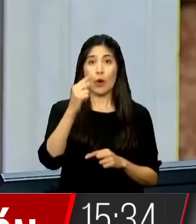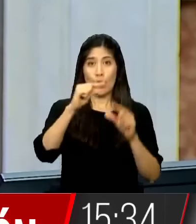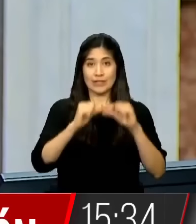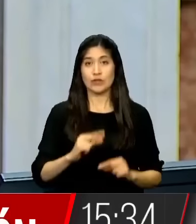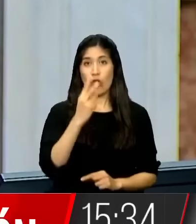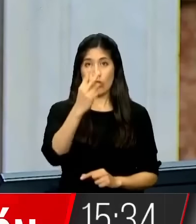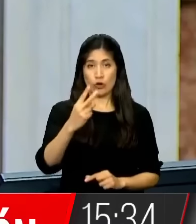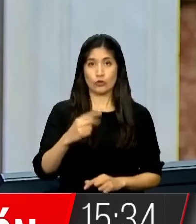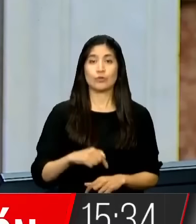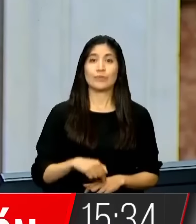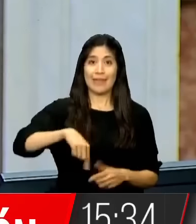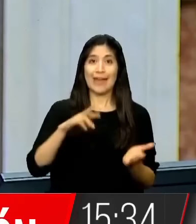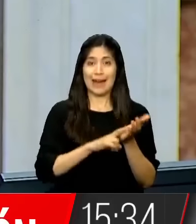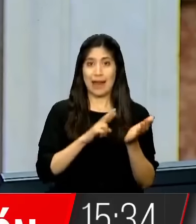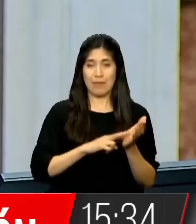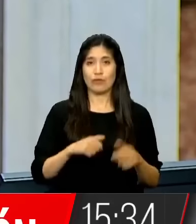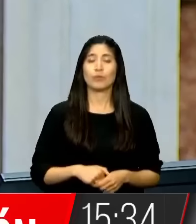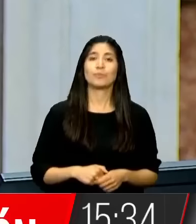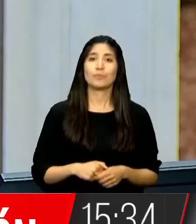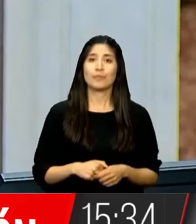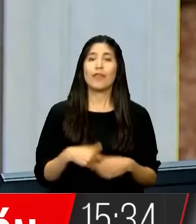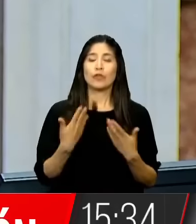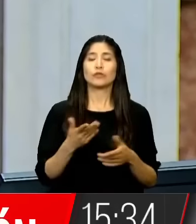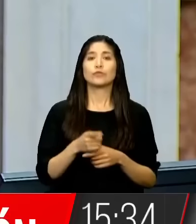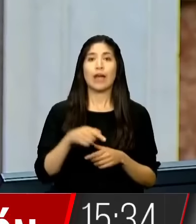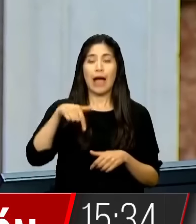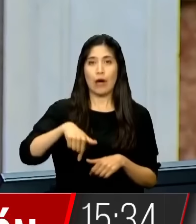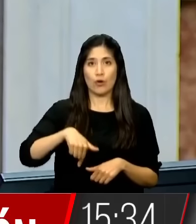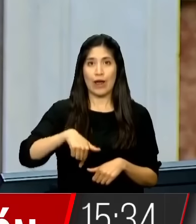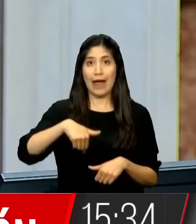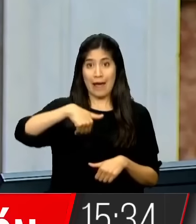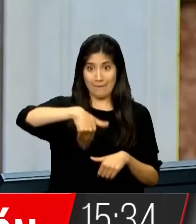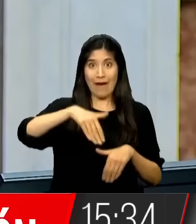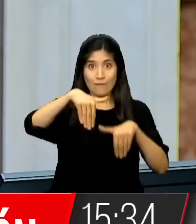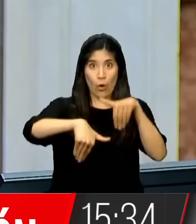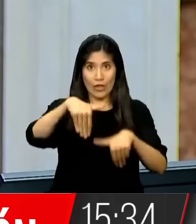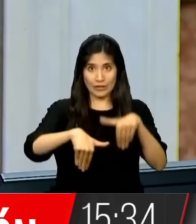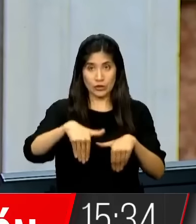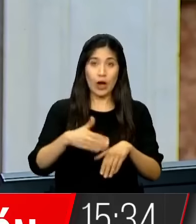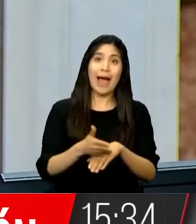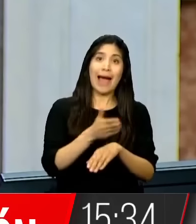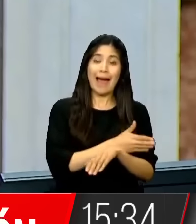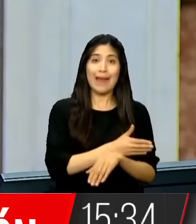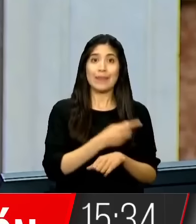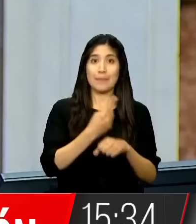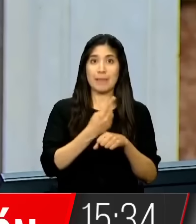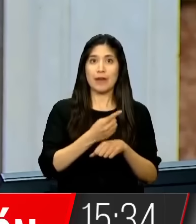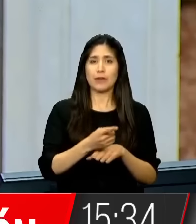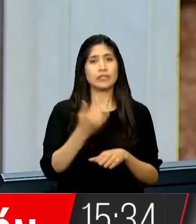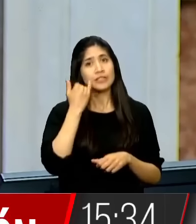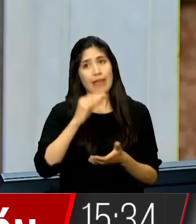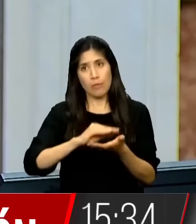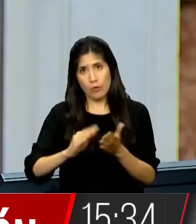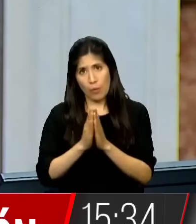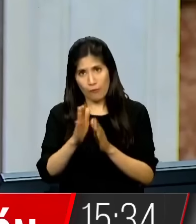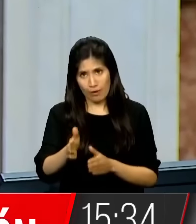Si se insiste o no con el veto, nada más, no hay margen a nada. Previo a lo que votar, pidió un diputado es abrir la ley y